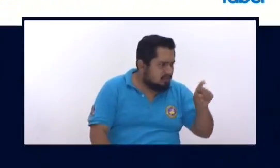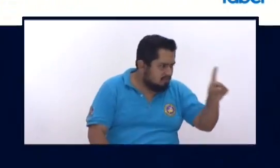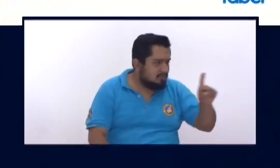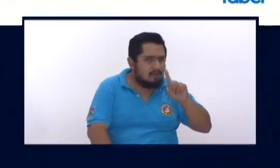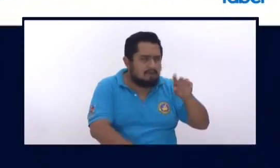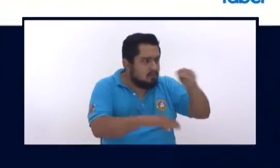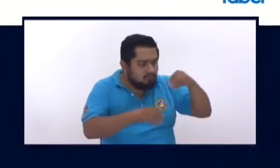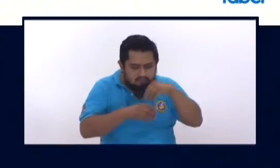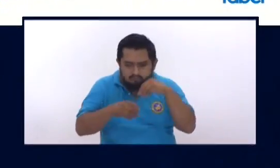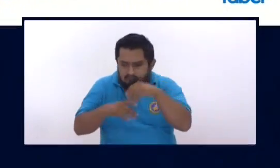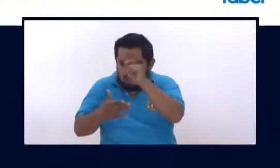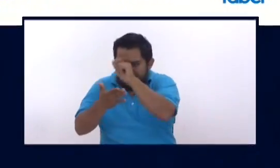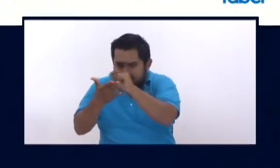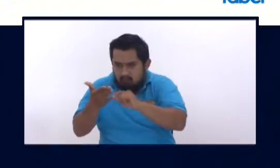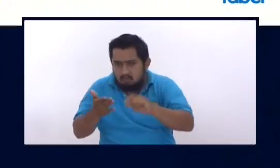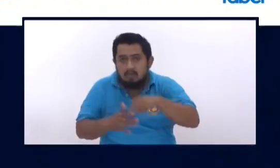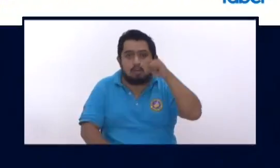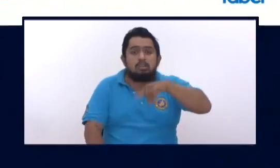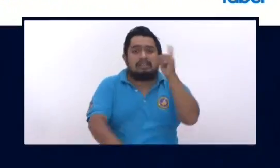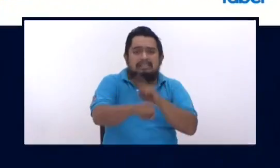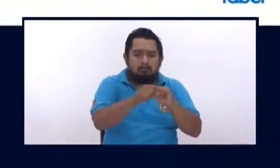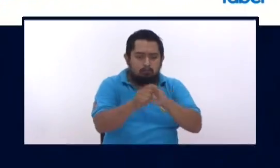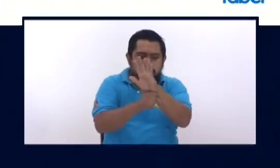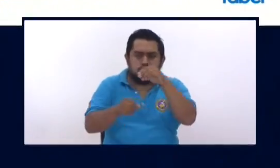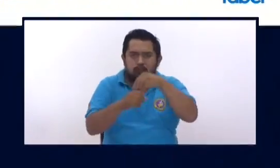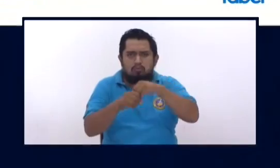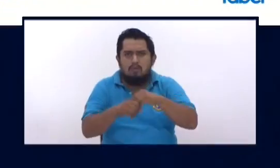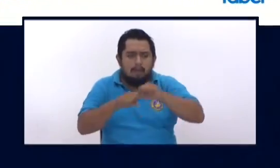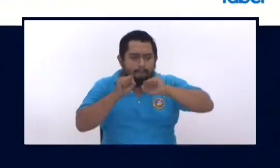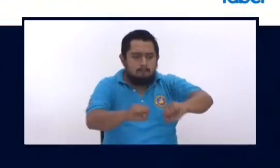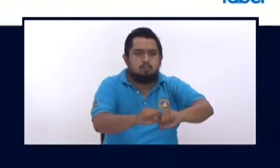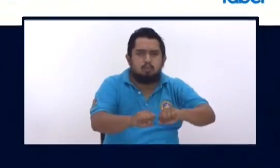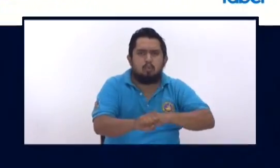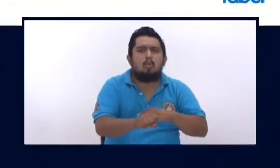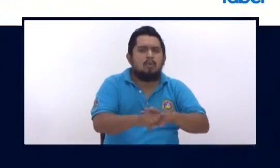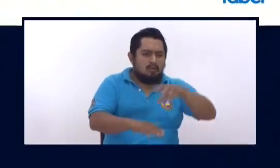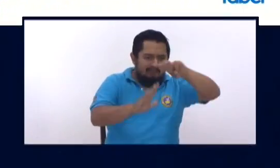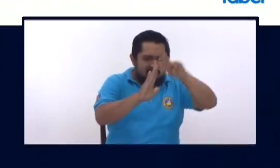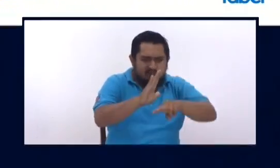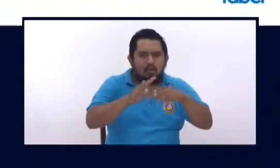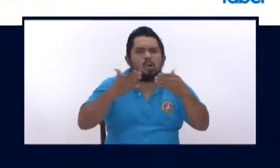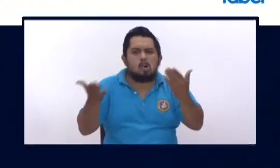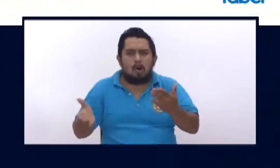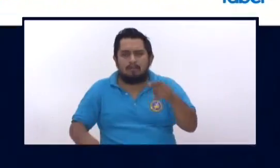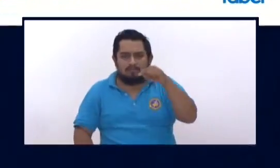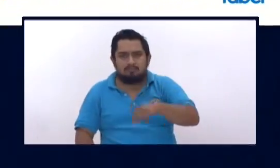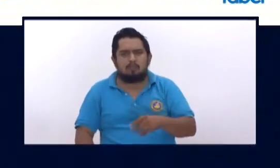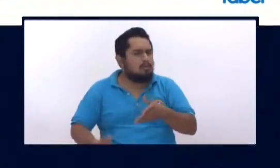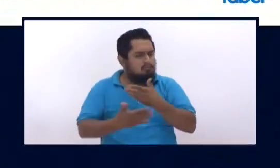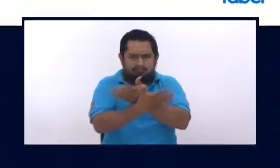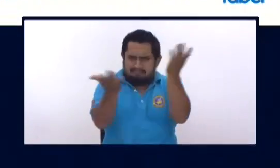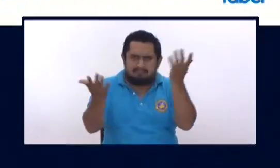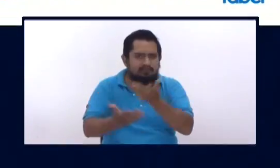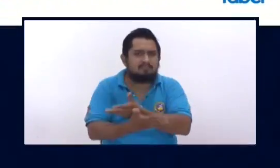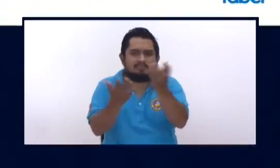6 hablando de la muerte en tiempos de covite como alteró y como despedimos a nuestros familiares como enfrentamos la muerte léalo por favor es gratis